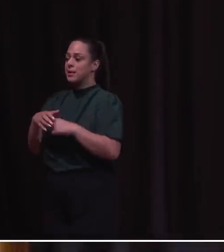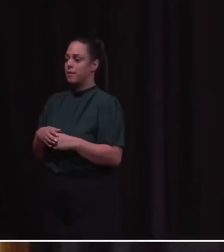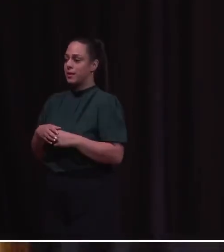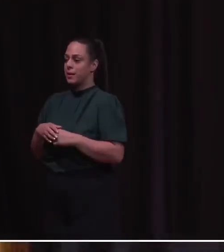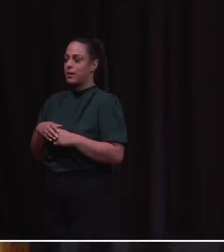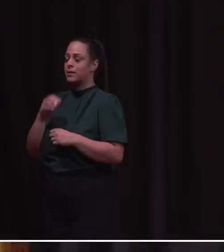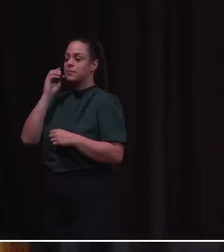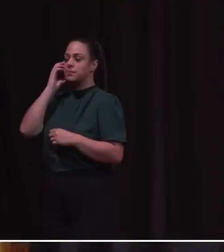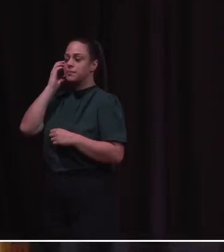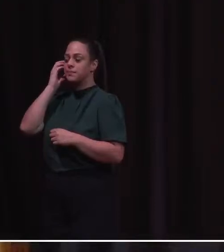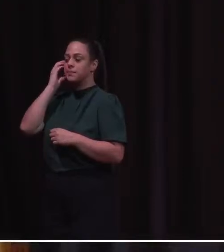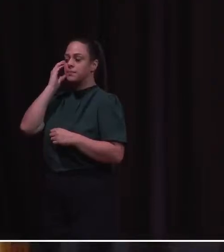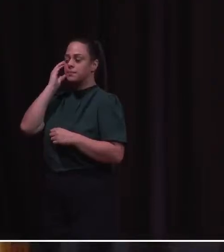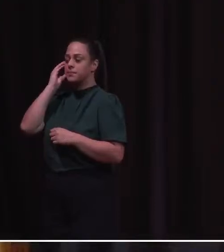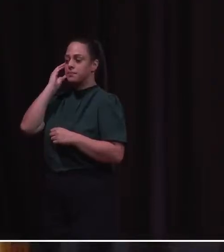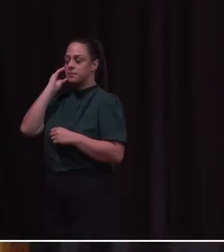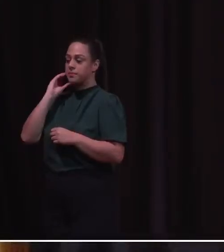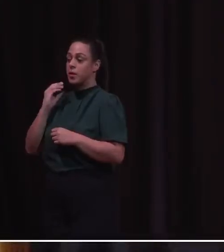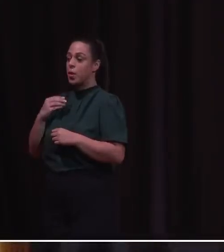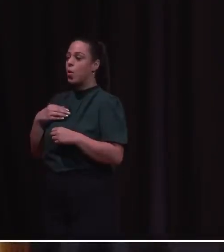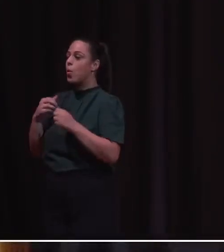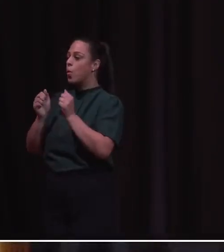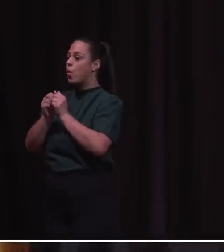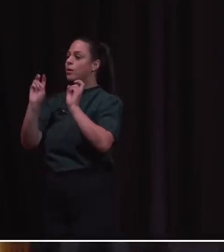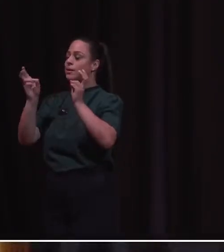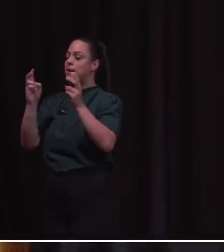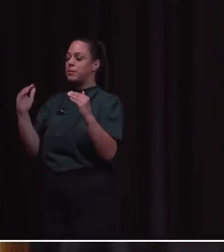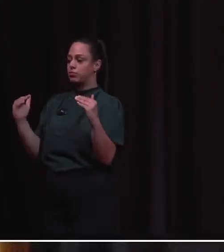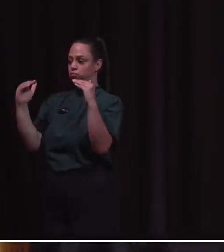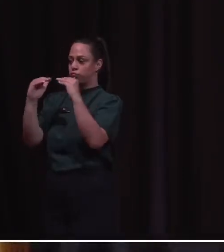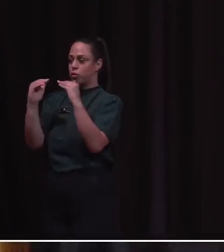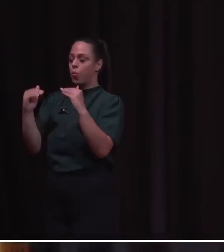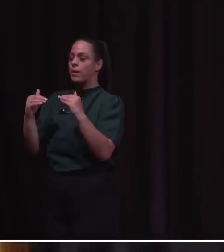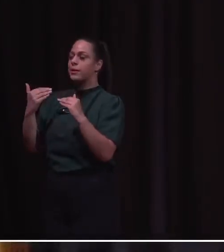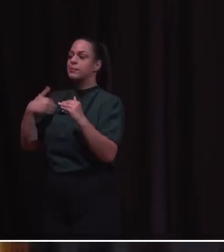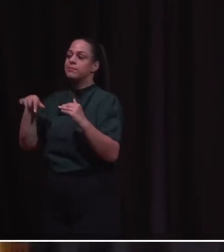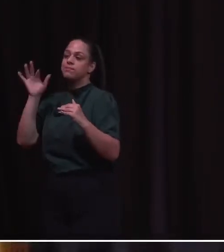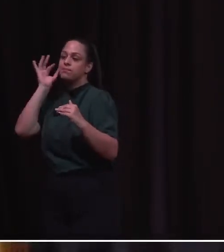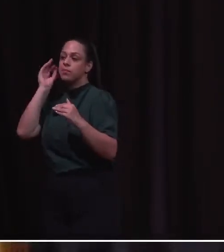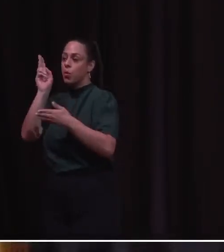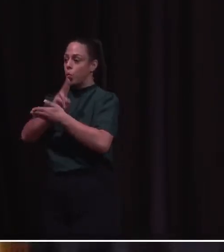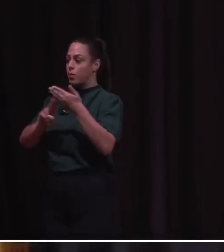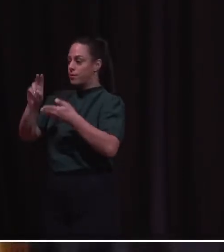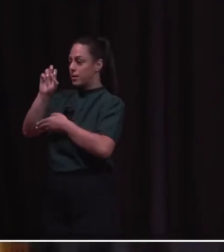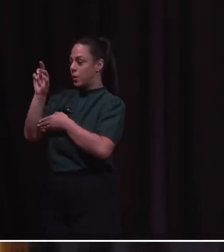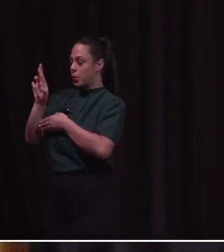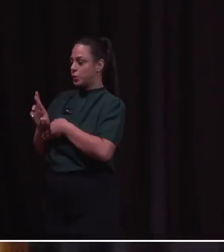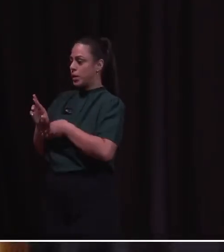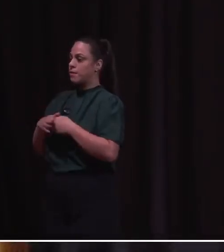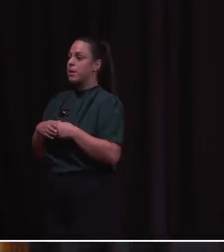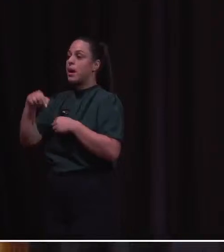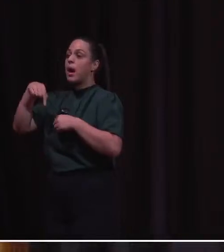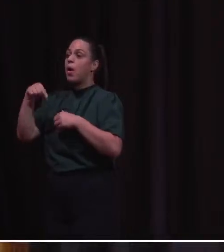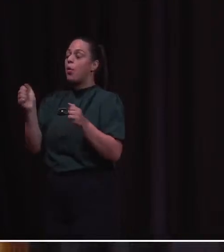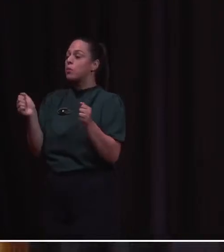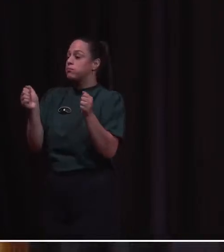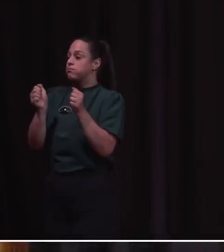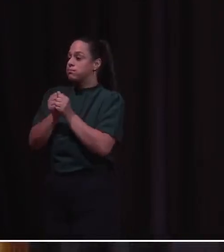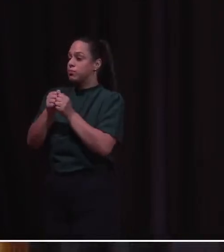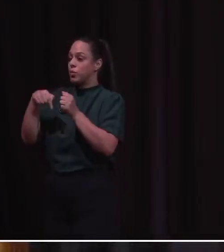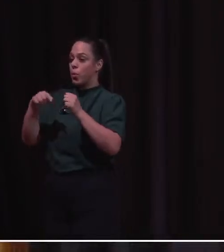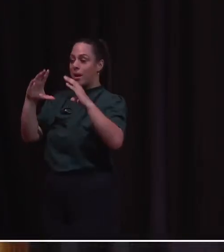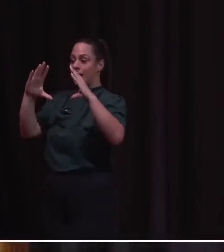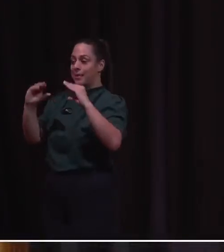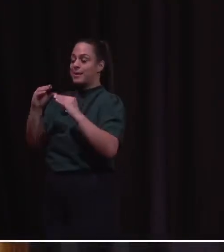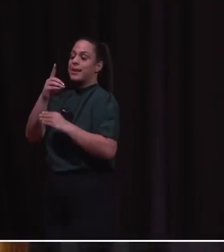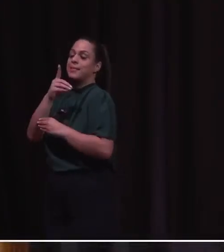reciente inauguración de la Unidad de Equidad e Igualdad de Género de la Universidad de Costa Rica. Nos acompaña en la tarde de hoy el